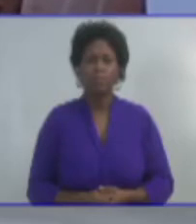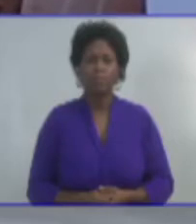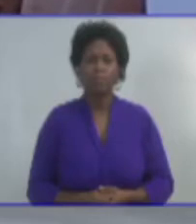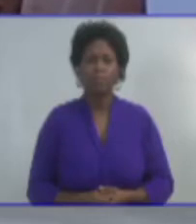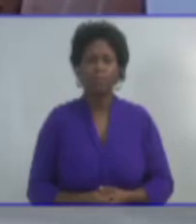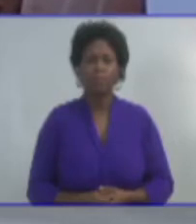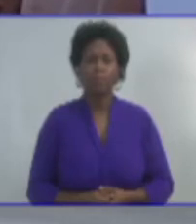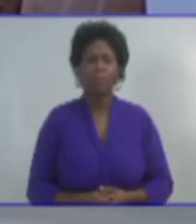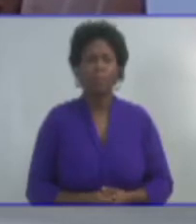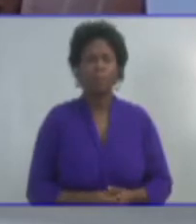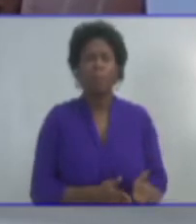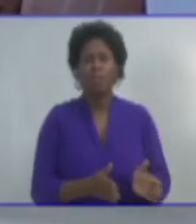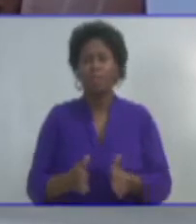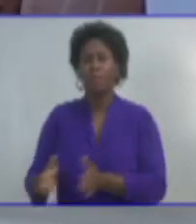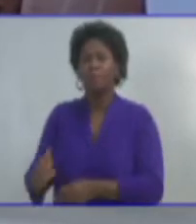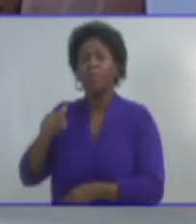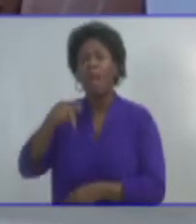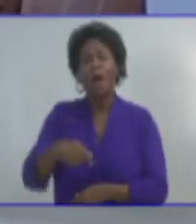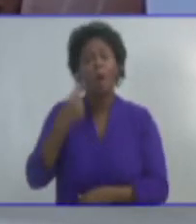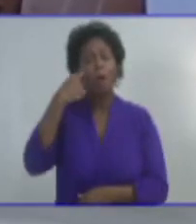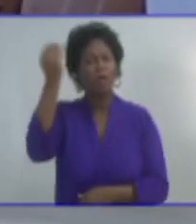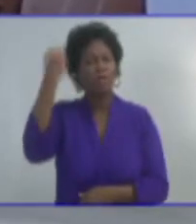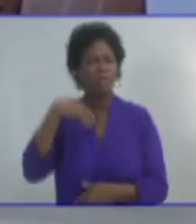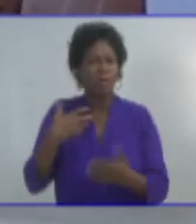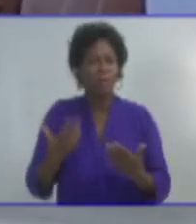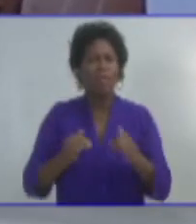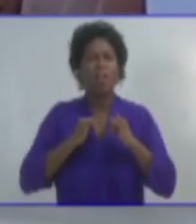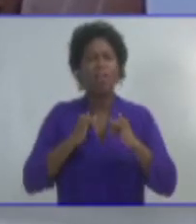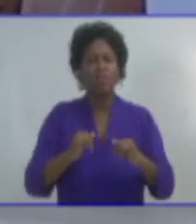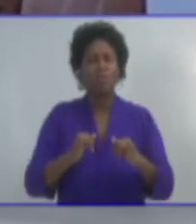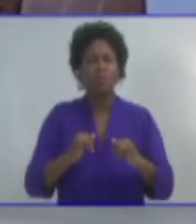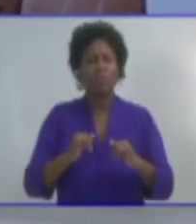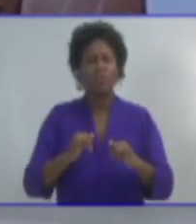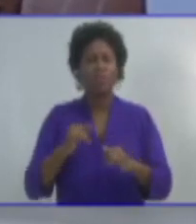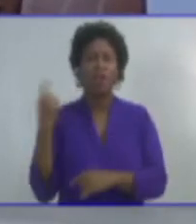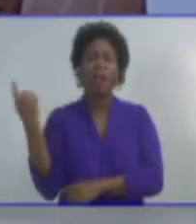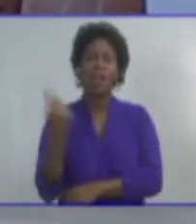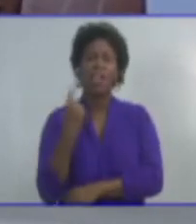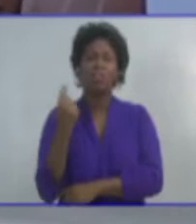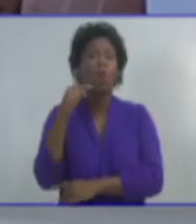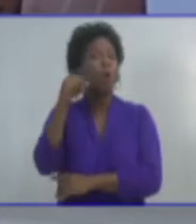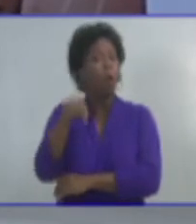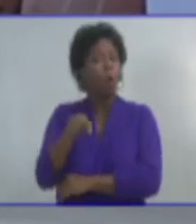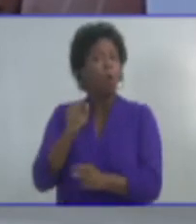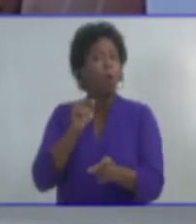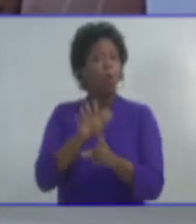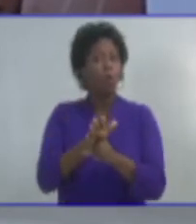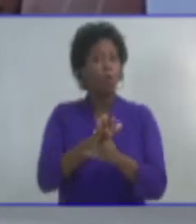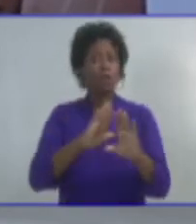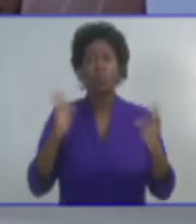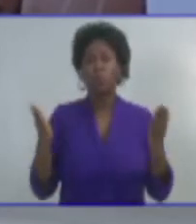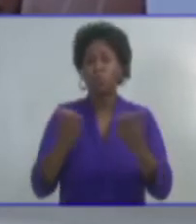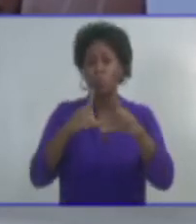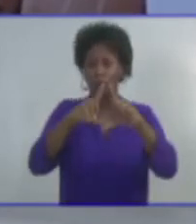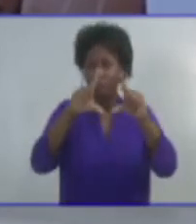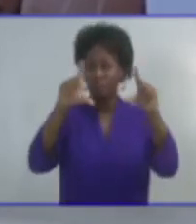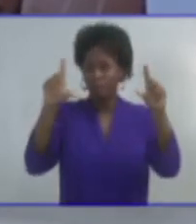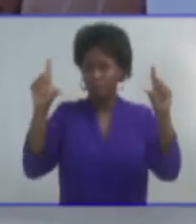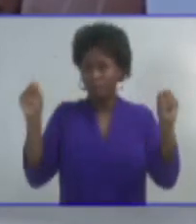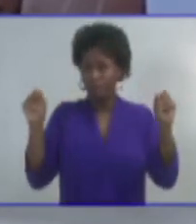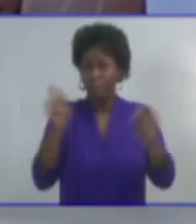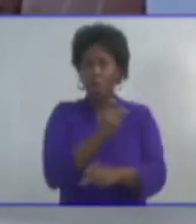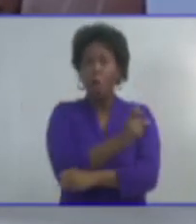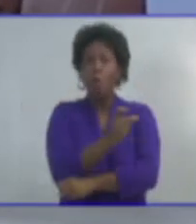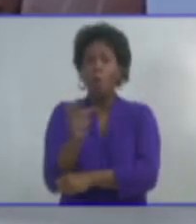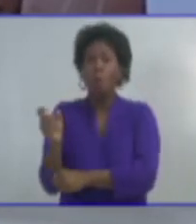Ha llegado el momento de conocer algunas de las informaciones con carácter nacional. Hoy comenzó en casi todo el país el